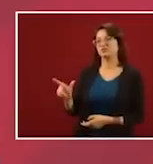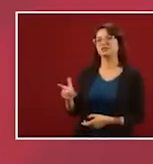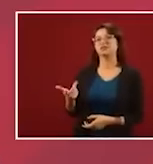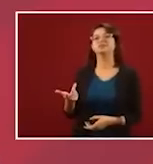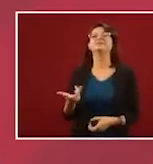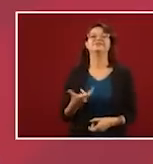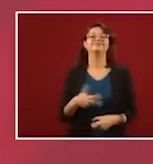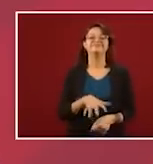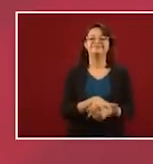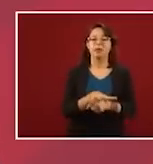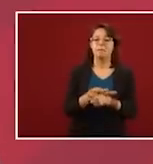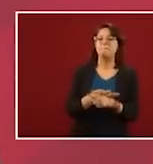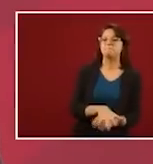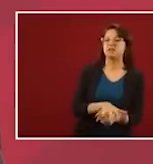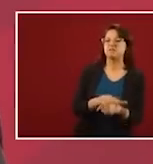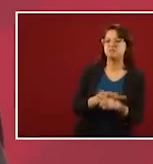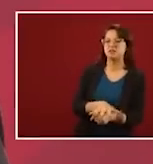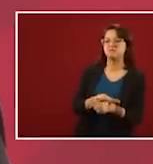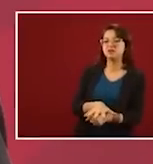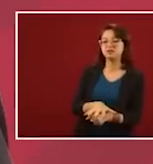y piensan